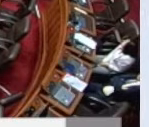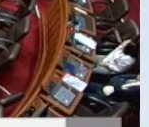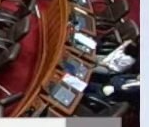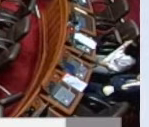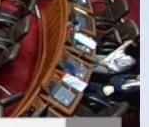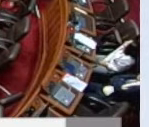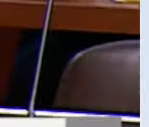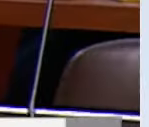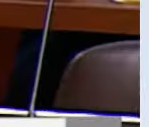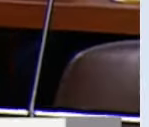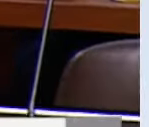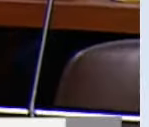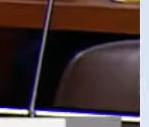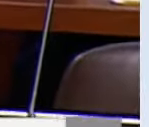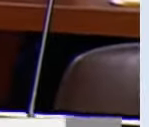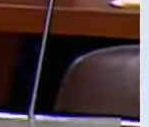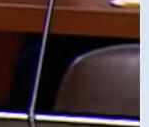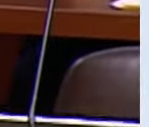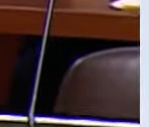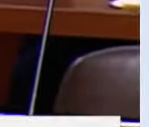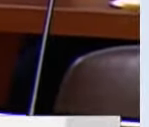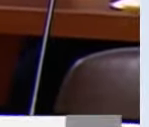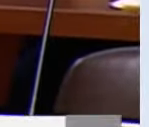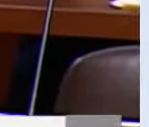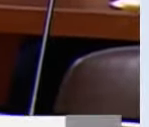su intermedio, señor presidente,